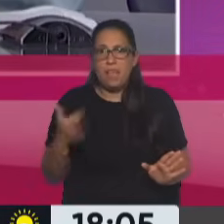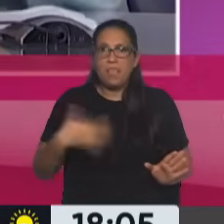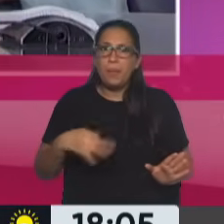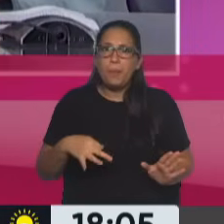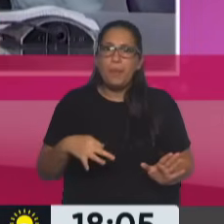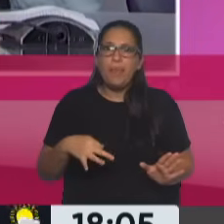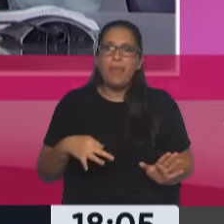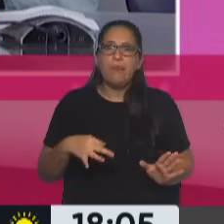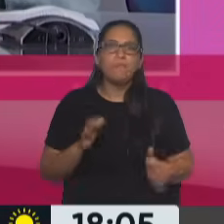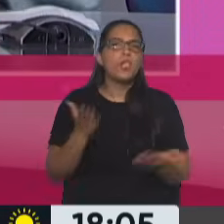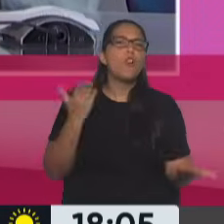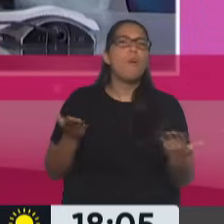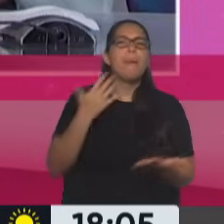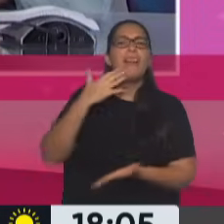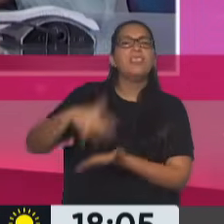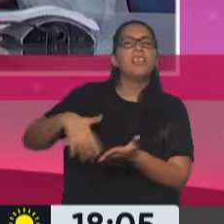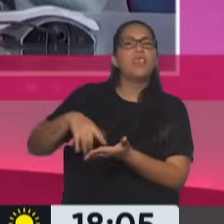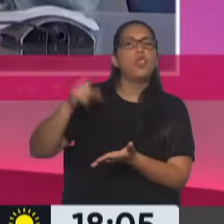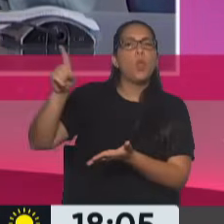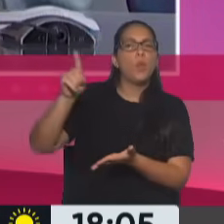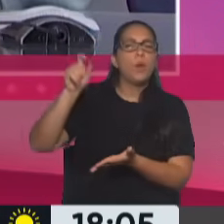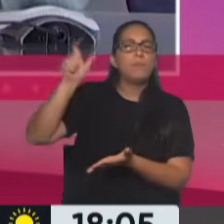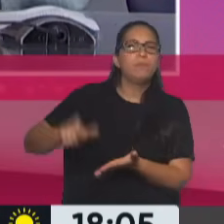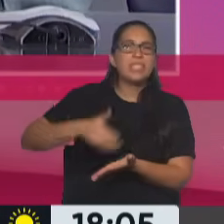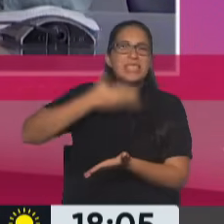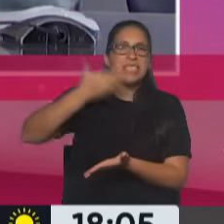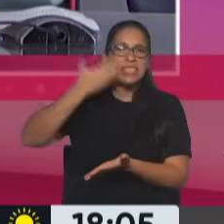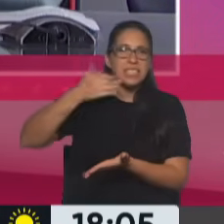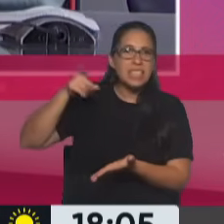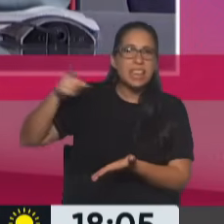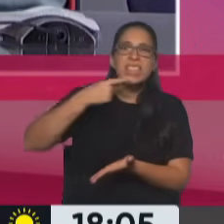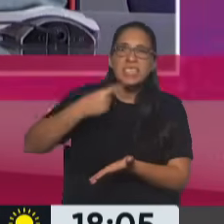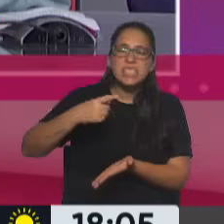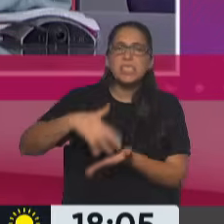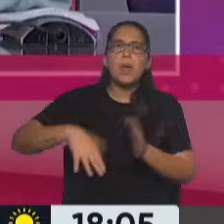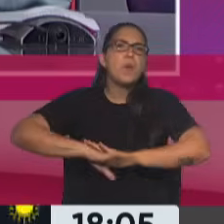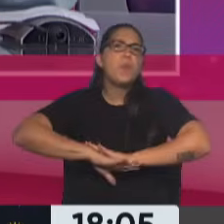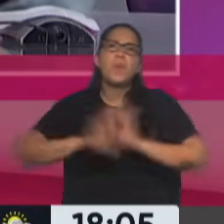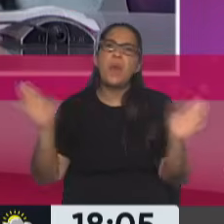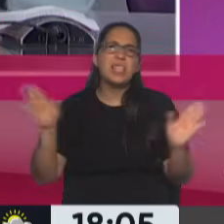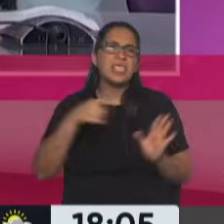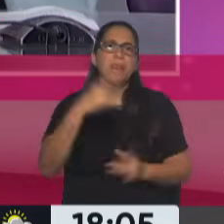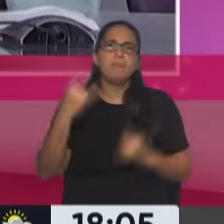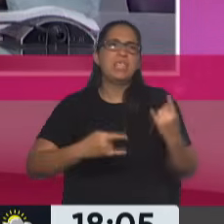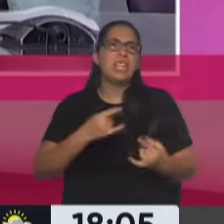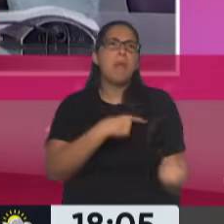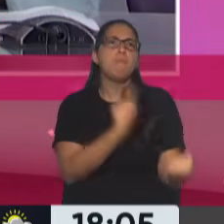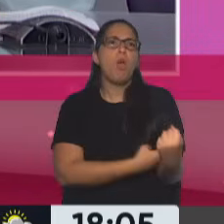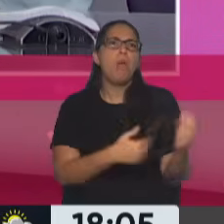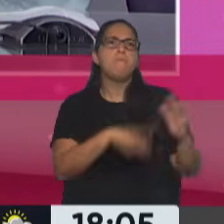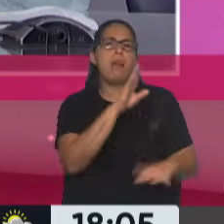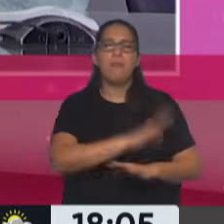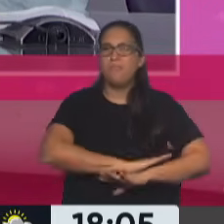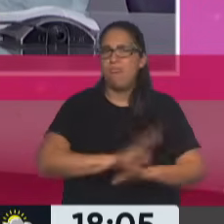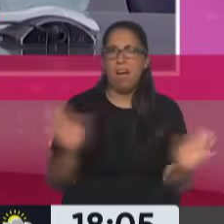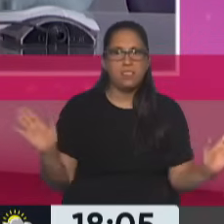hecho con un texto de un disidente checo, ¿no? De dejar de sostener de alguna manera esa mentira, ¿no? De hecho habla de ruptura,